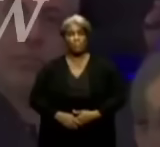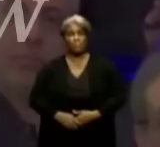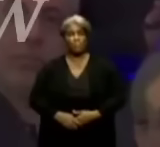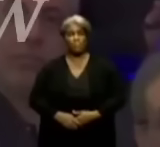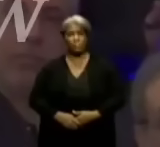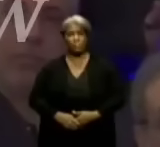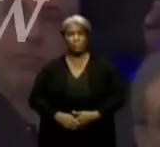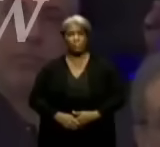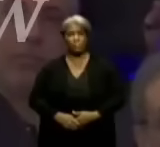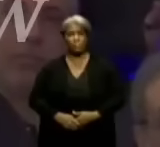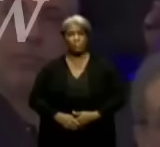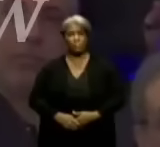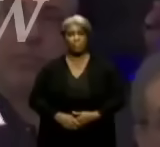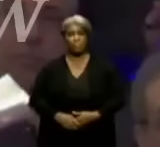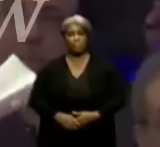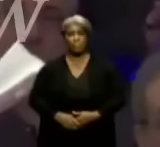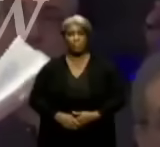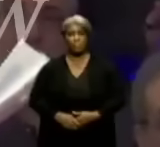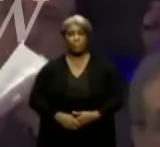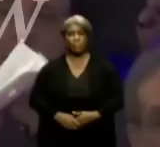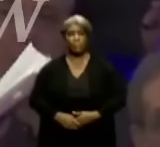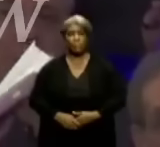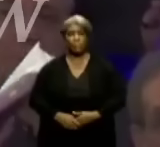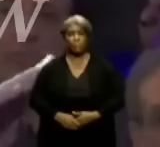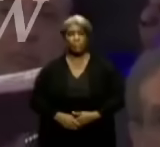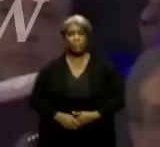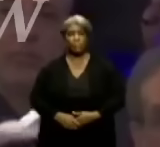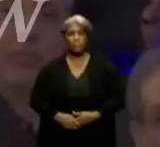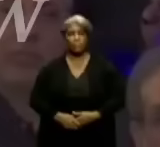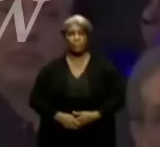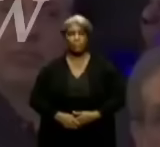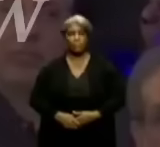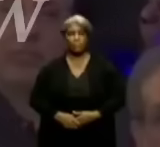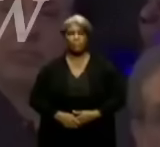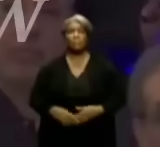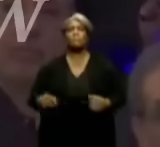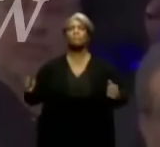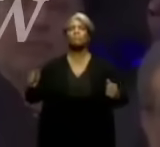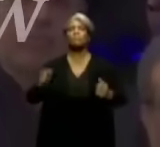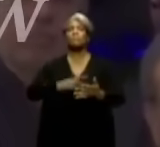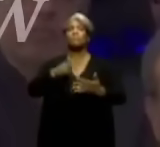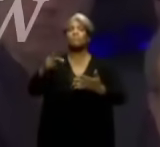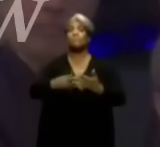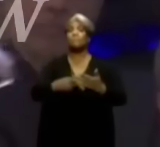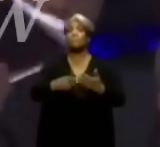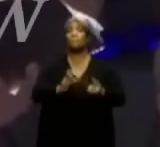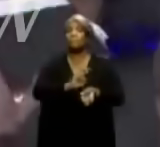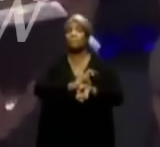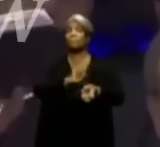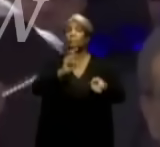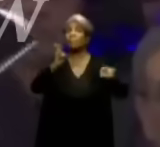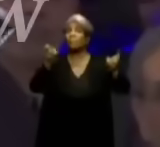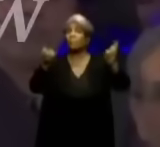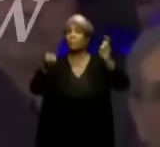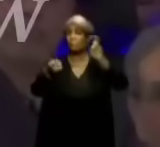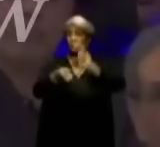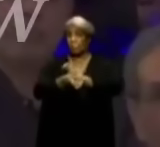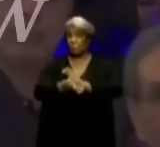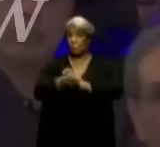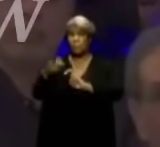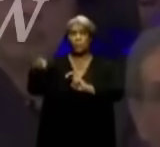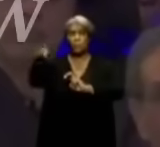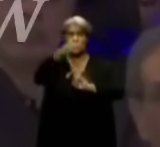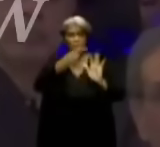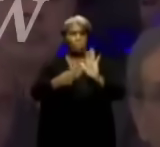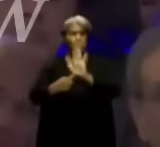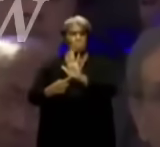de... Hola, uno, dos, ok. Tengo aquí el programa de gobierno del cambio que ustedes presentaron en la campaña.